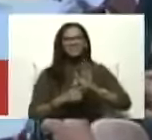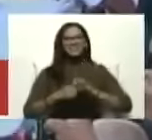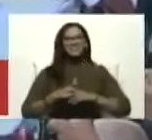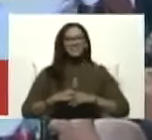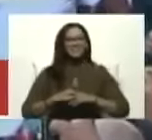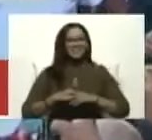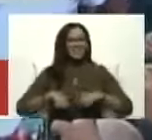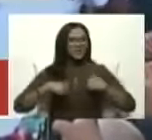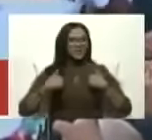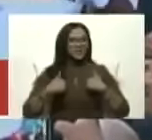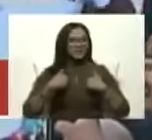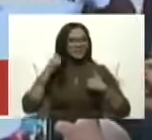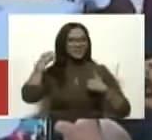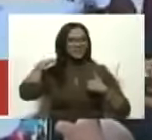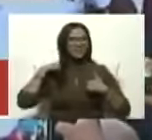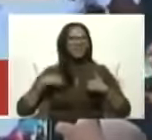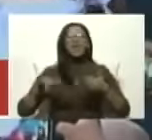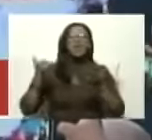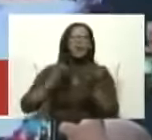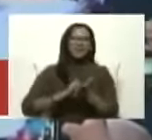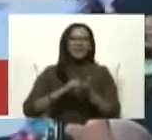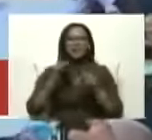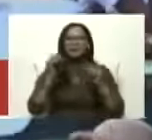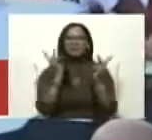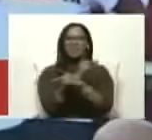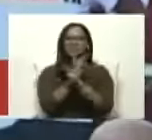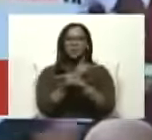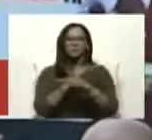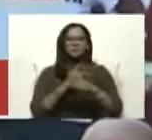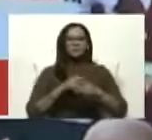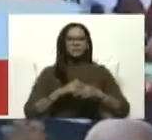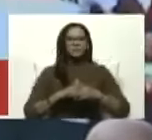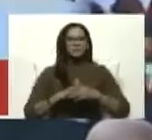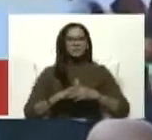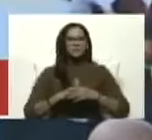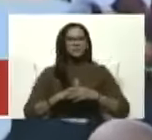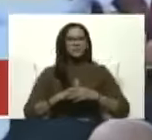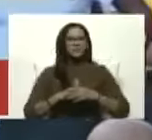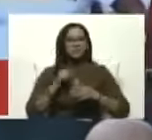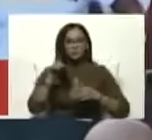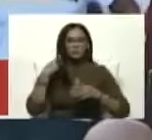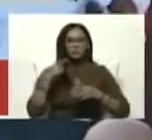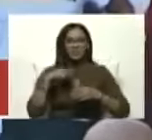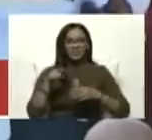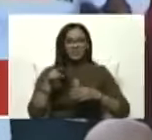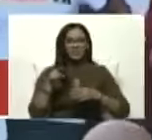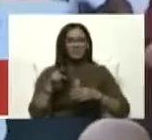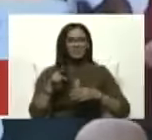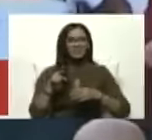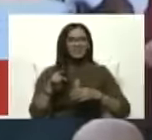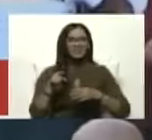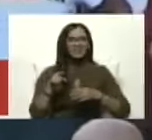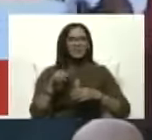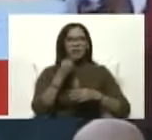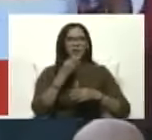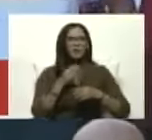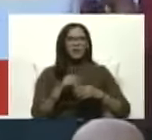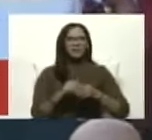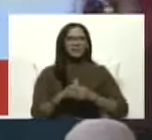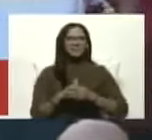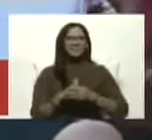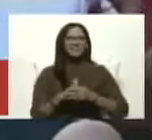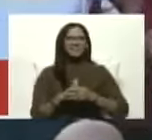¿en cuál más? En WhatsApp, en TikTok. ¿Tú tienes Tinder? Ah, bueno, no, en Tinder